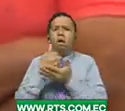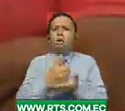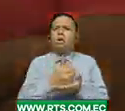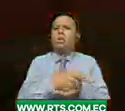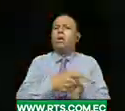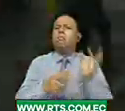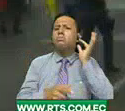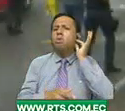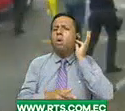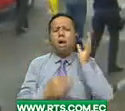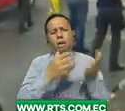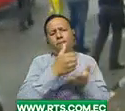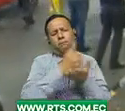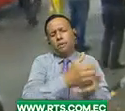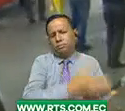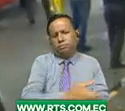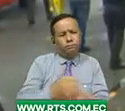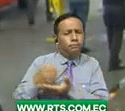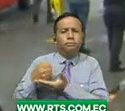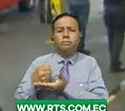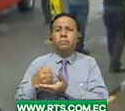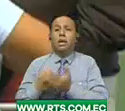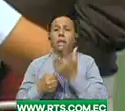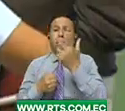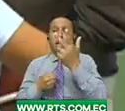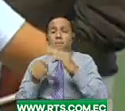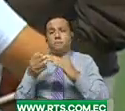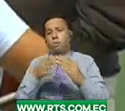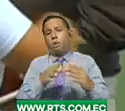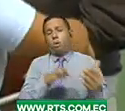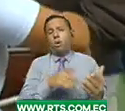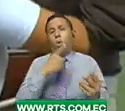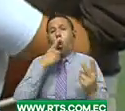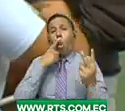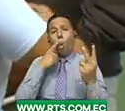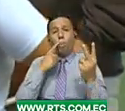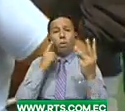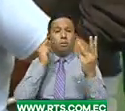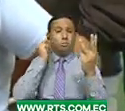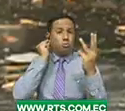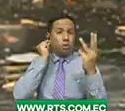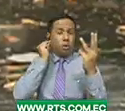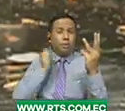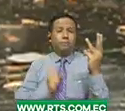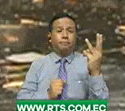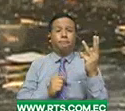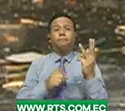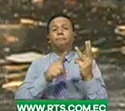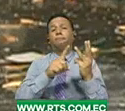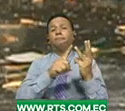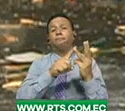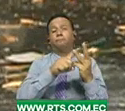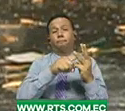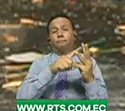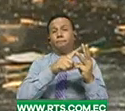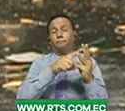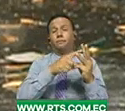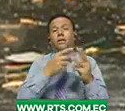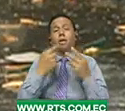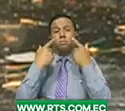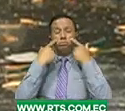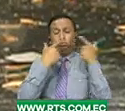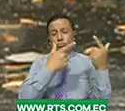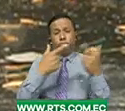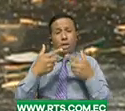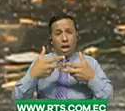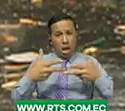estaba atrapada. Como resultado, tres personas muertas, dos hombres y una mujer. Uno de ellos, quien se dedicaba a cuidar carros, quedó